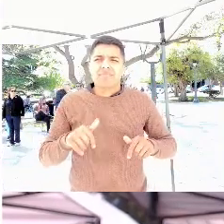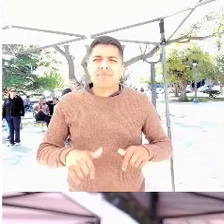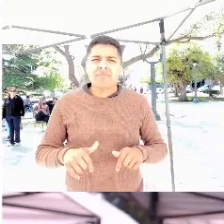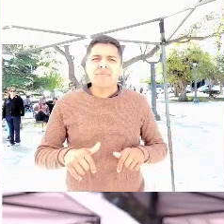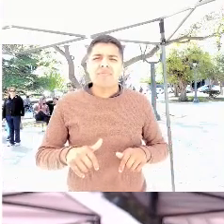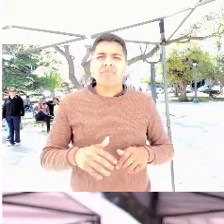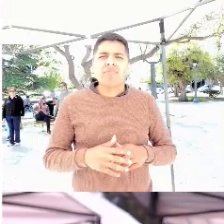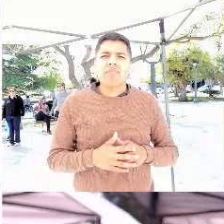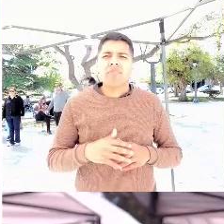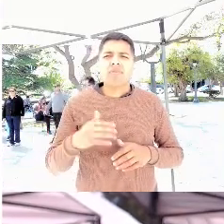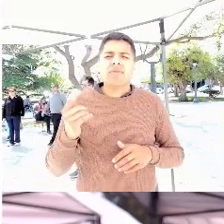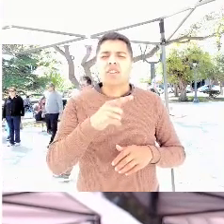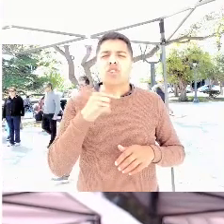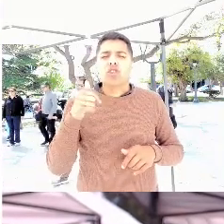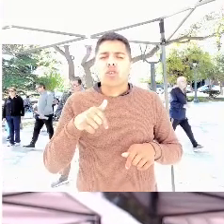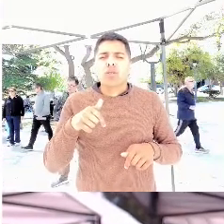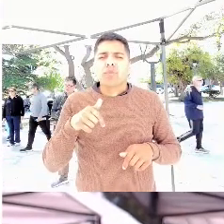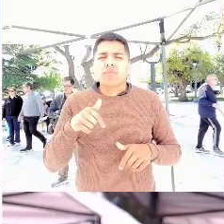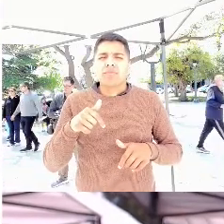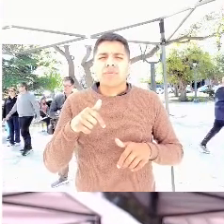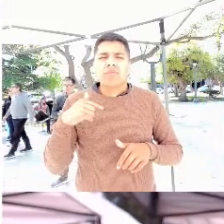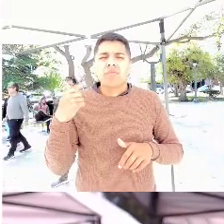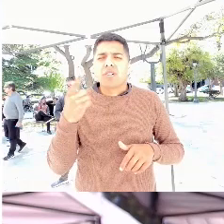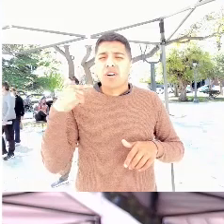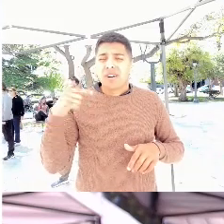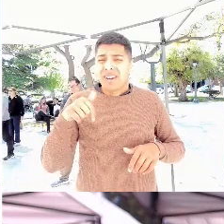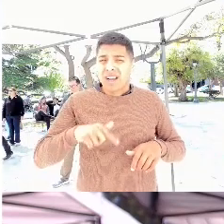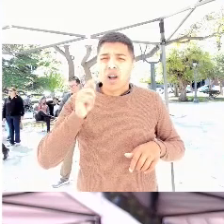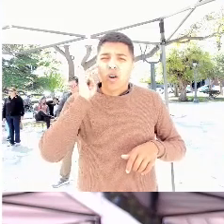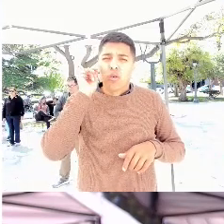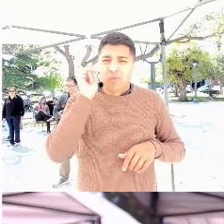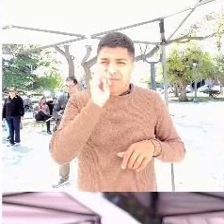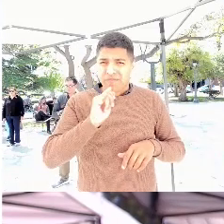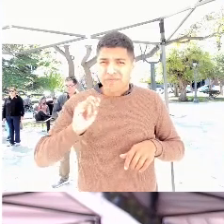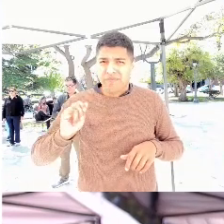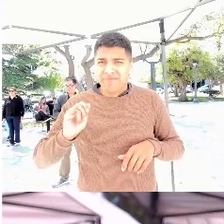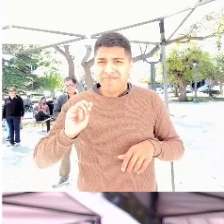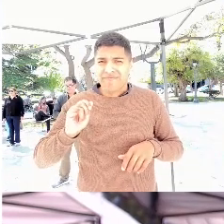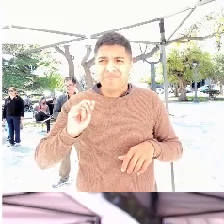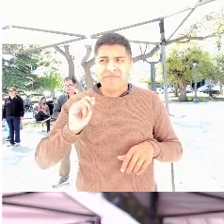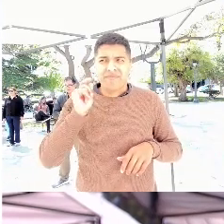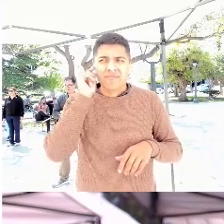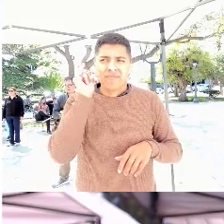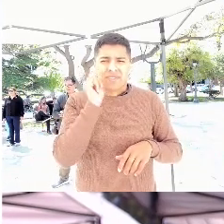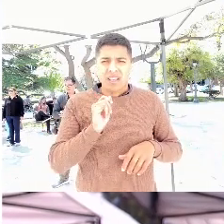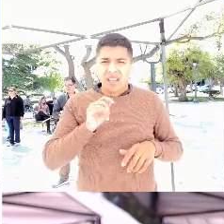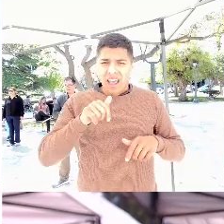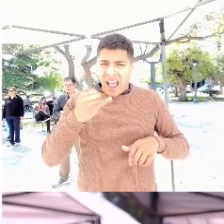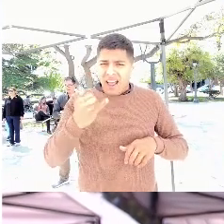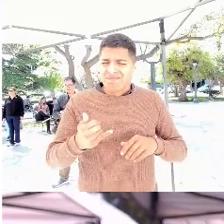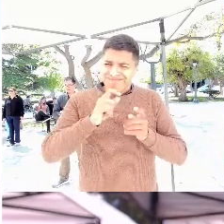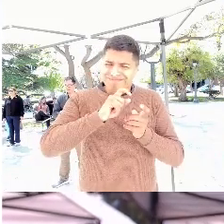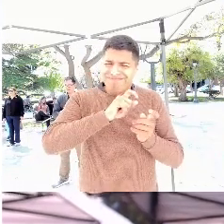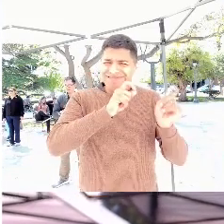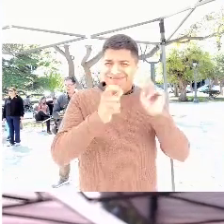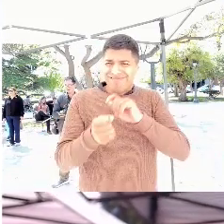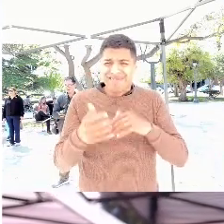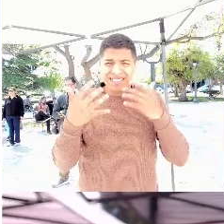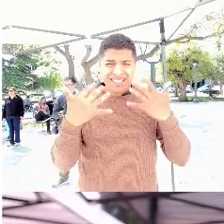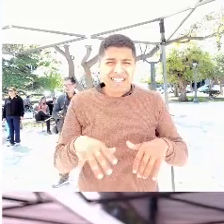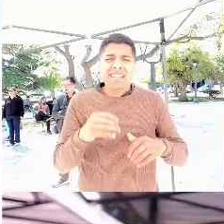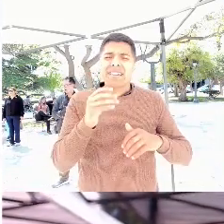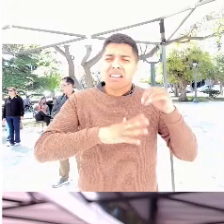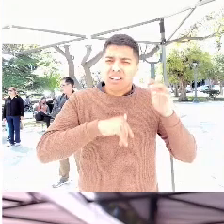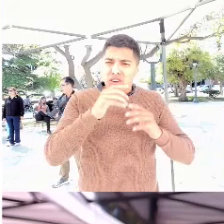que podemos ver que Godoy Cruz ha hecho grandes transformaciones mediante las